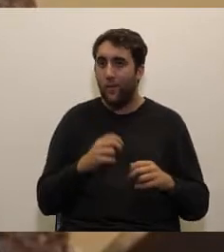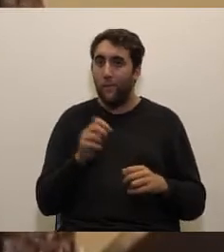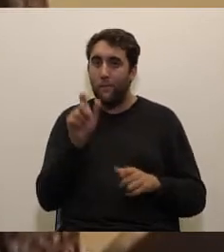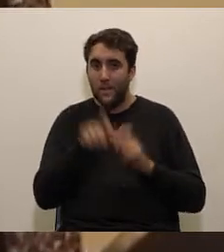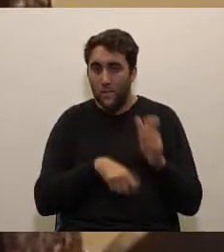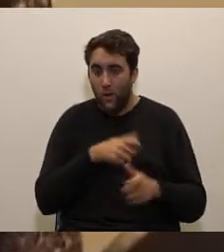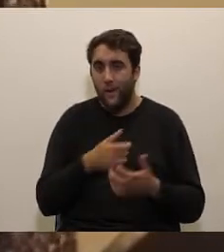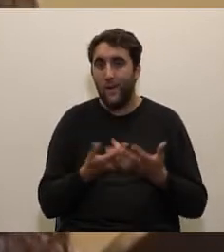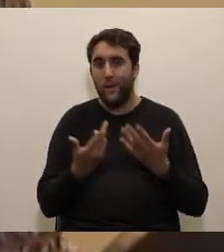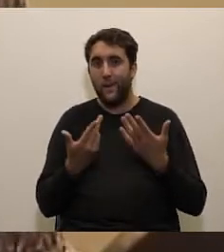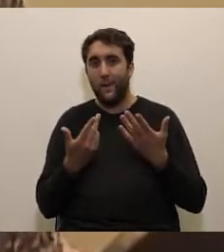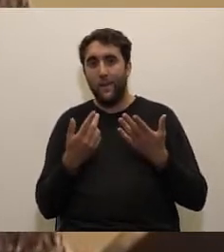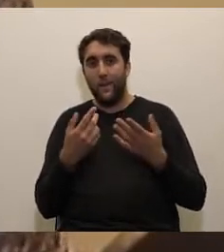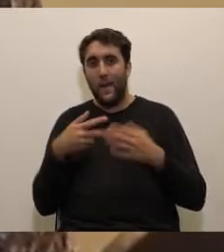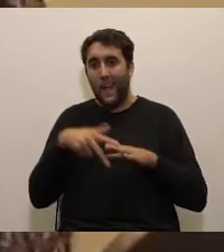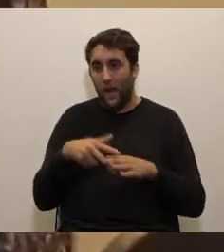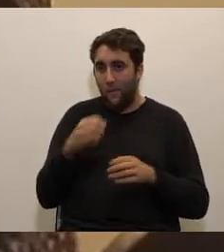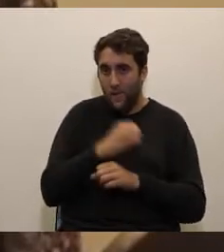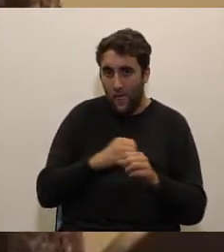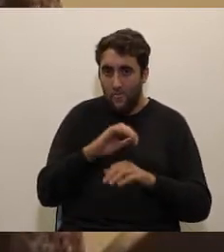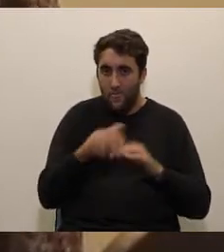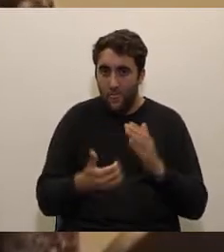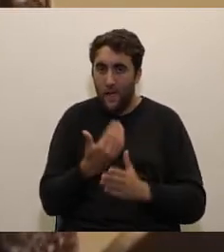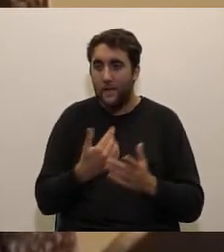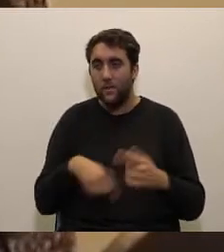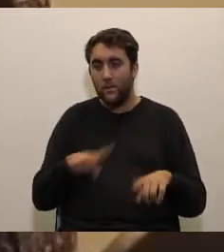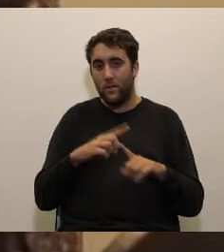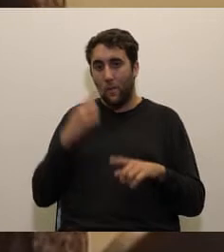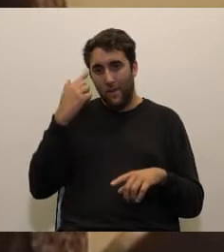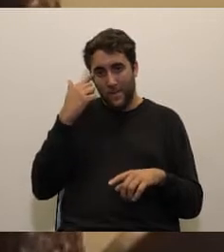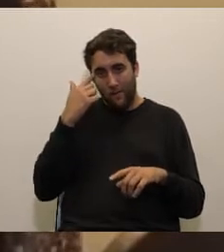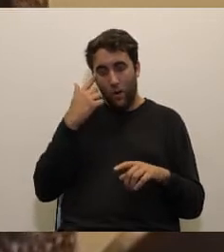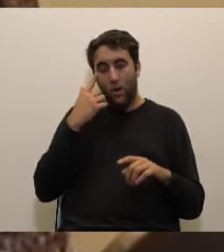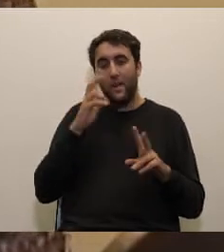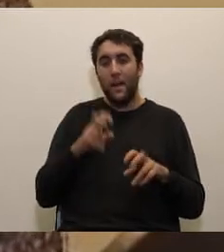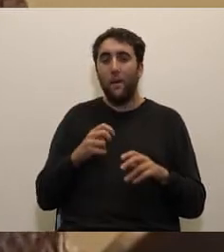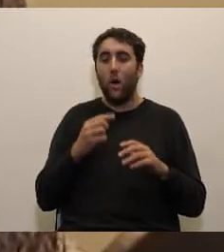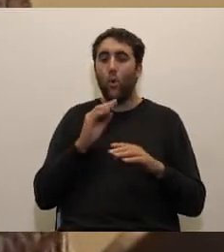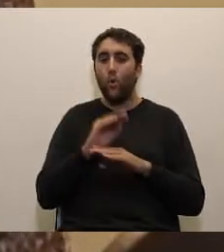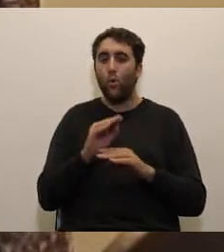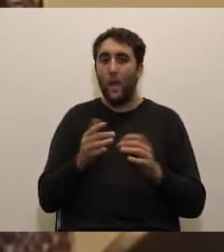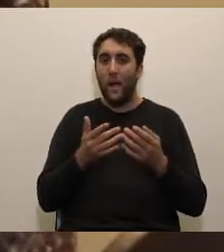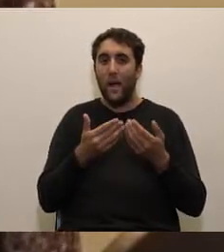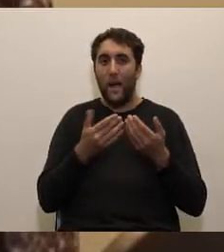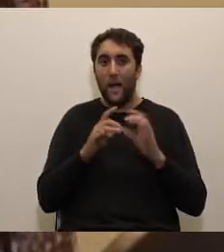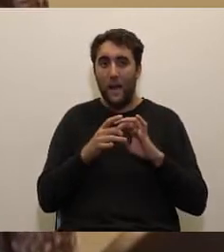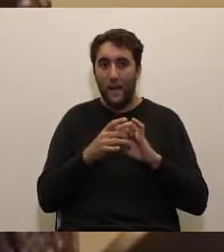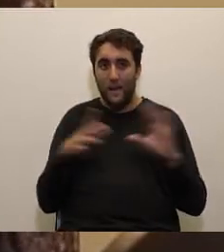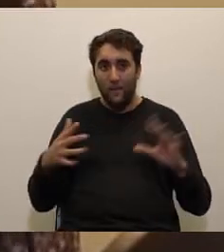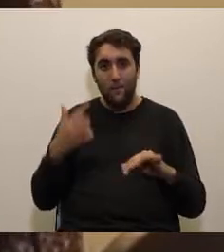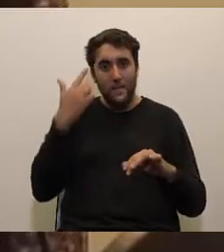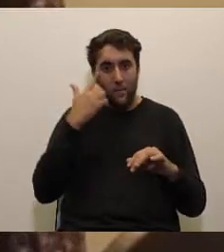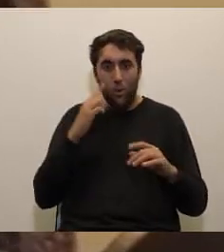humanos, pero bueno, ¿cómo lo pensamos? Nosotros siempre desde el movimiento de cultura libre promovemos la idea de que, por ejemplo, cuando